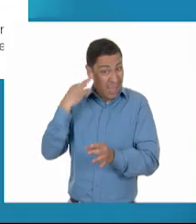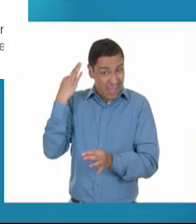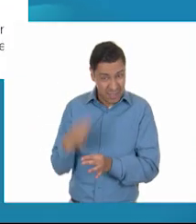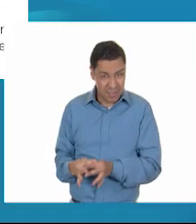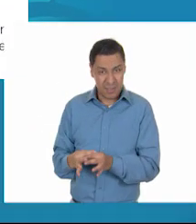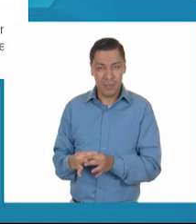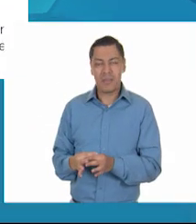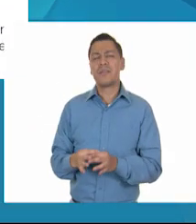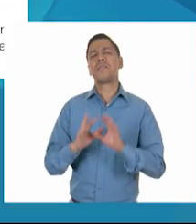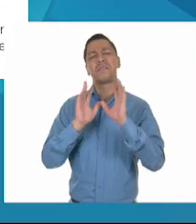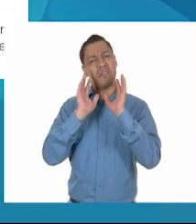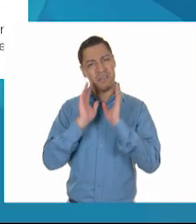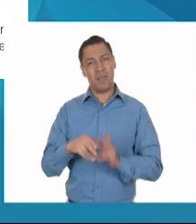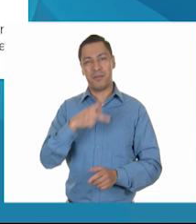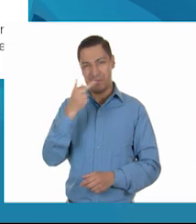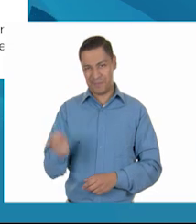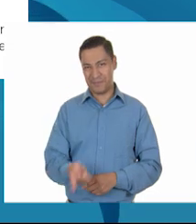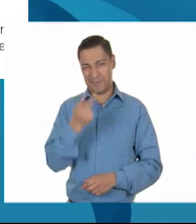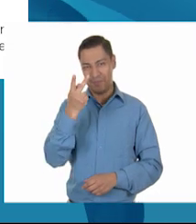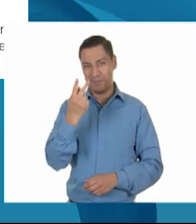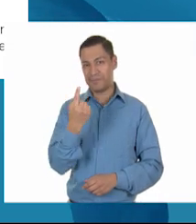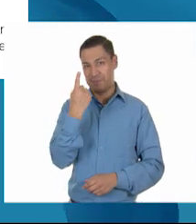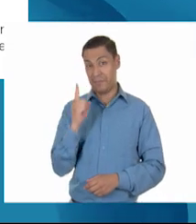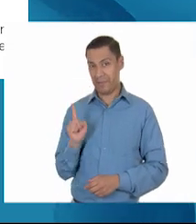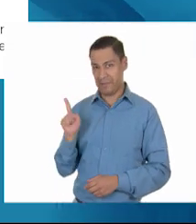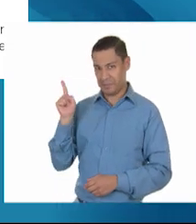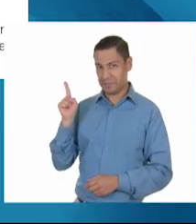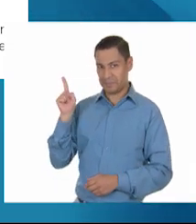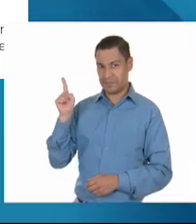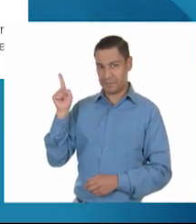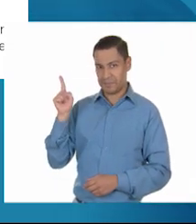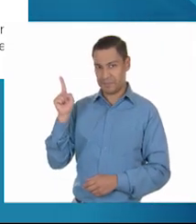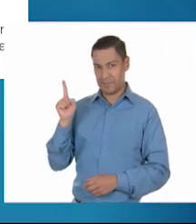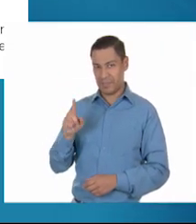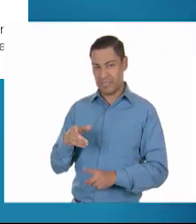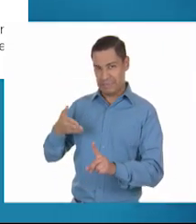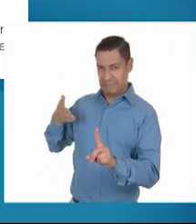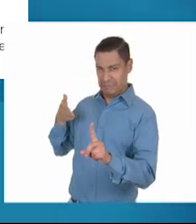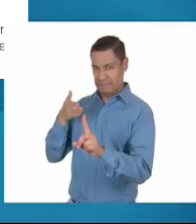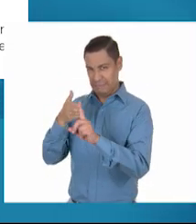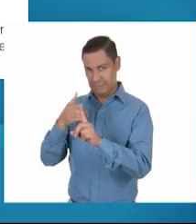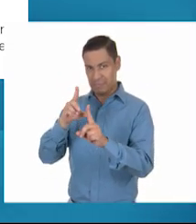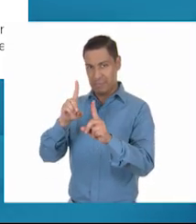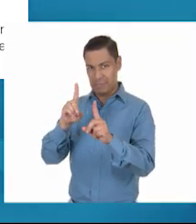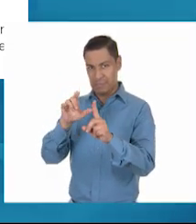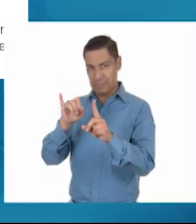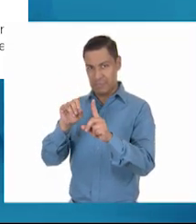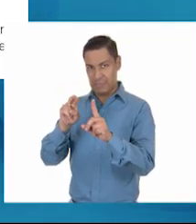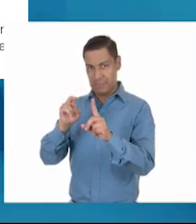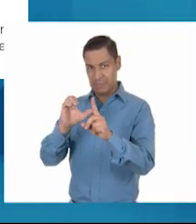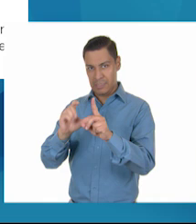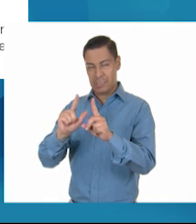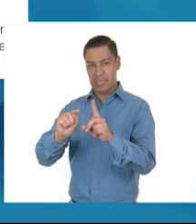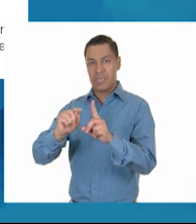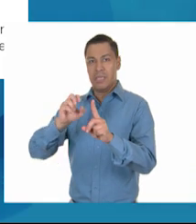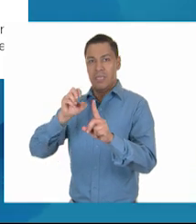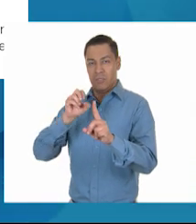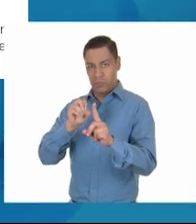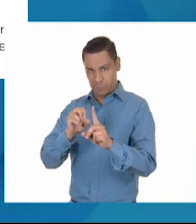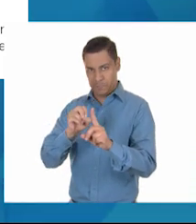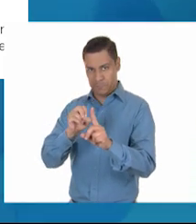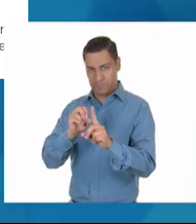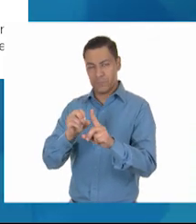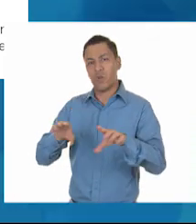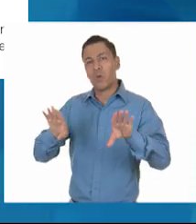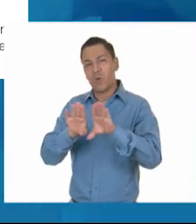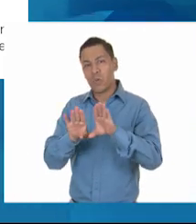pregunta y su respectiva respuesta. Este es el discurso directo, niñas y niños. A partir de los ejemplos que vimos